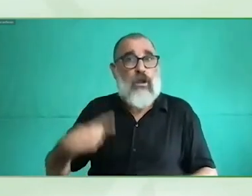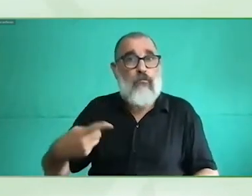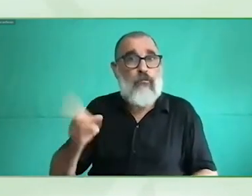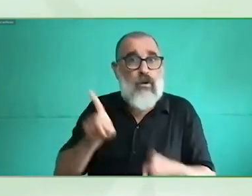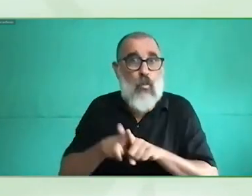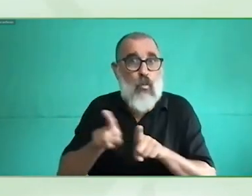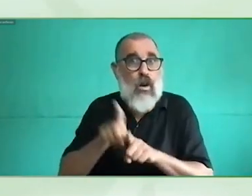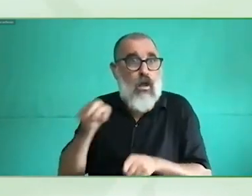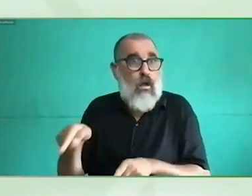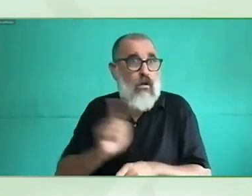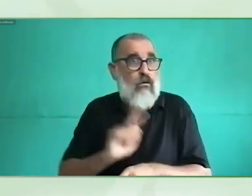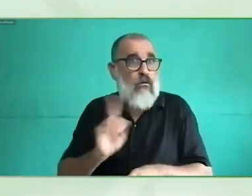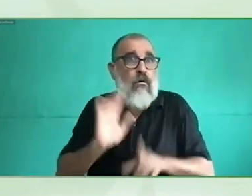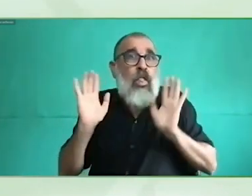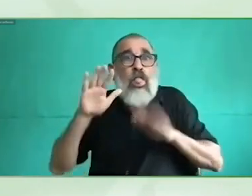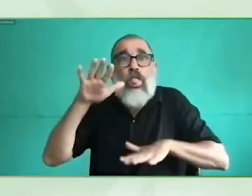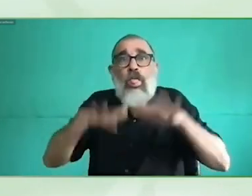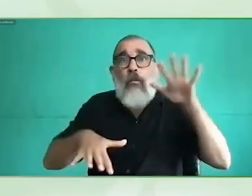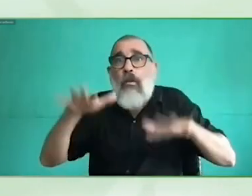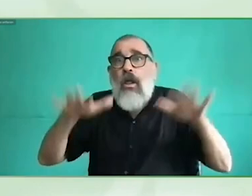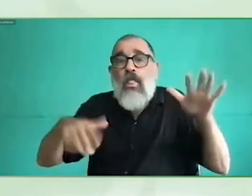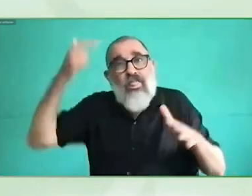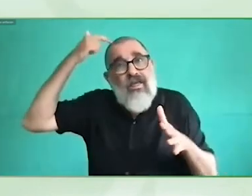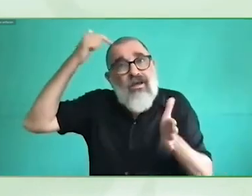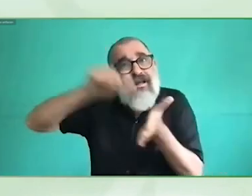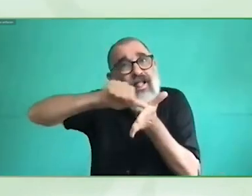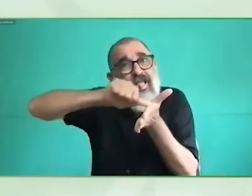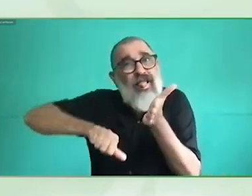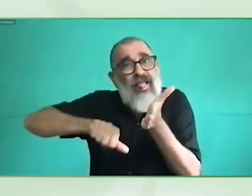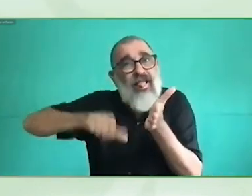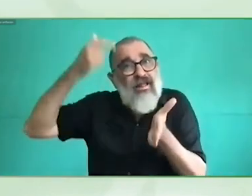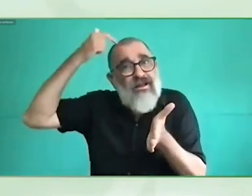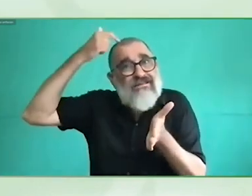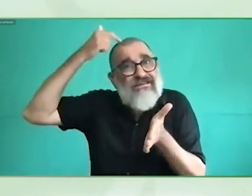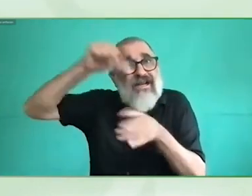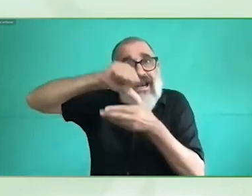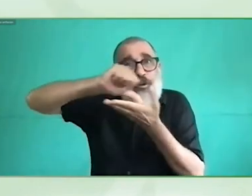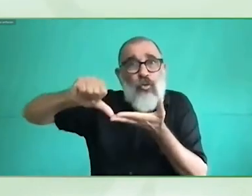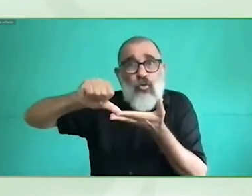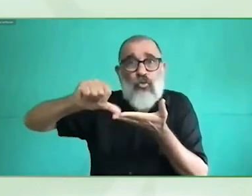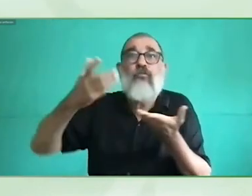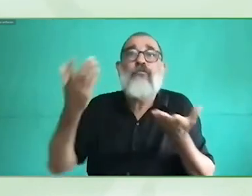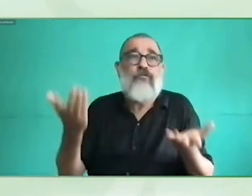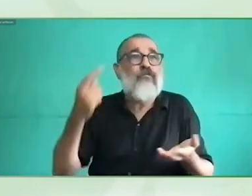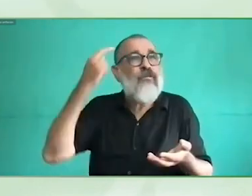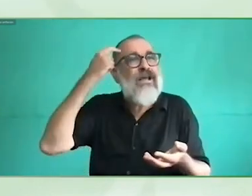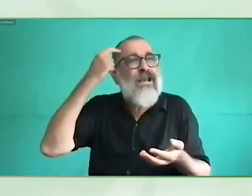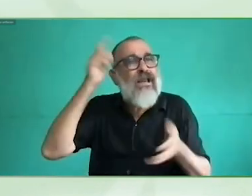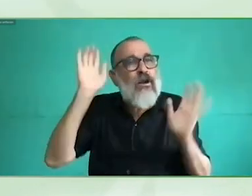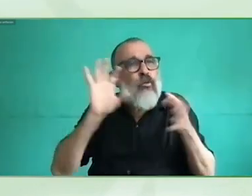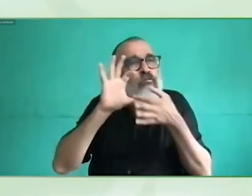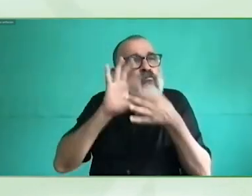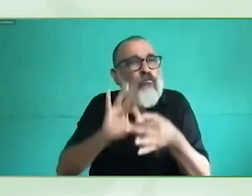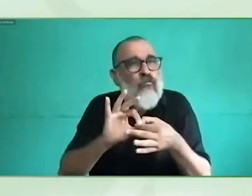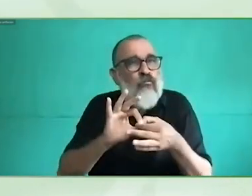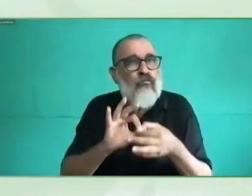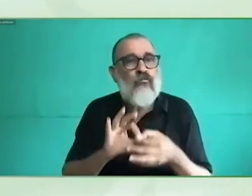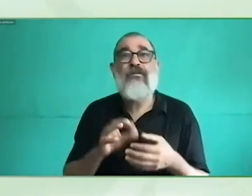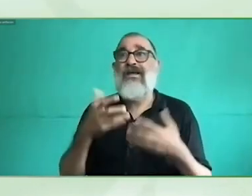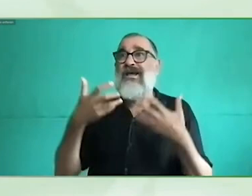justamente como el sistema no está adaptado y como los profesores no saben cómo enseñarte